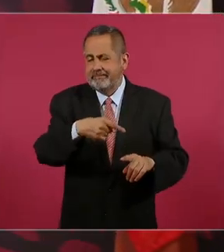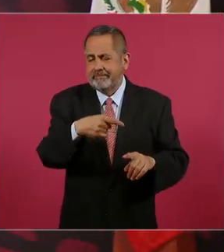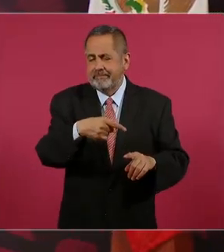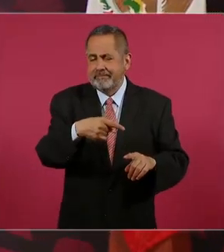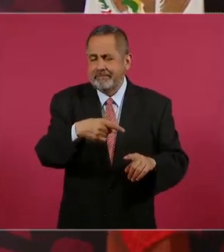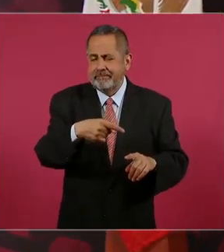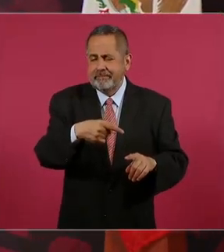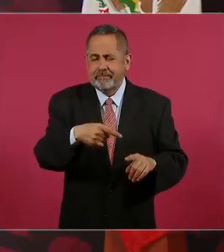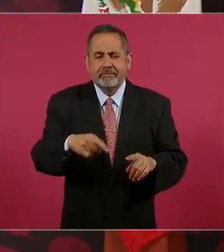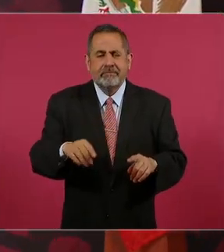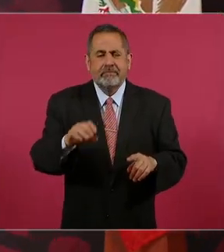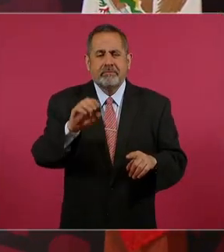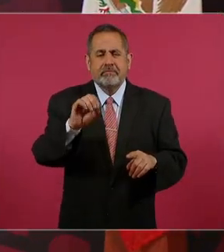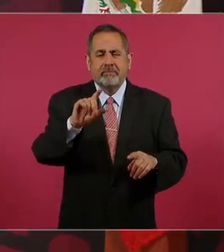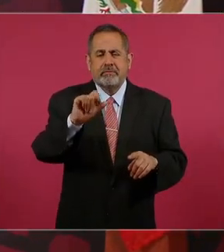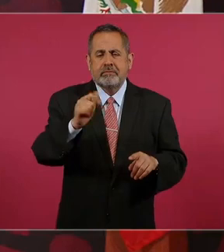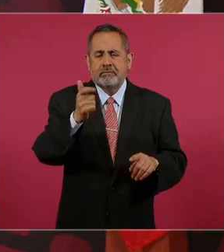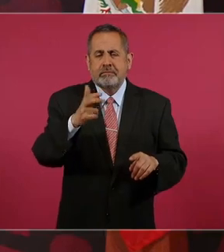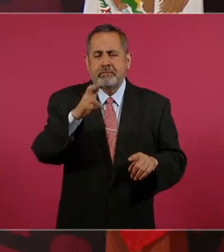Olegario?